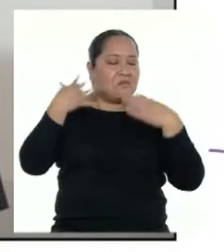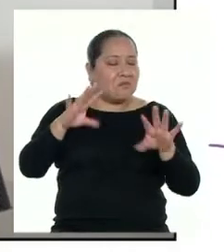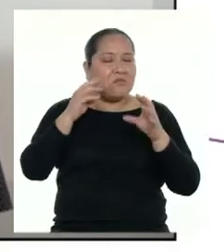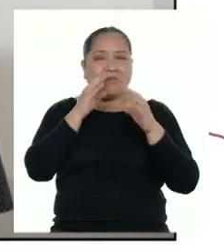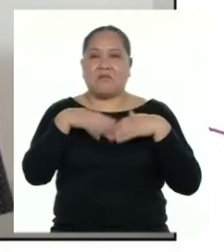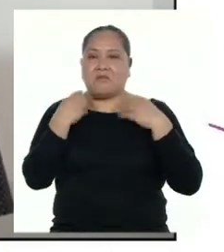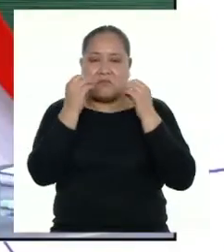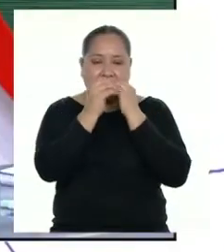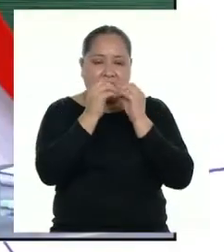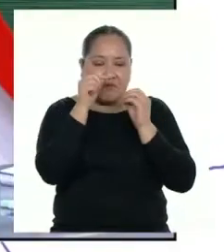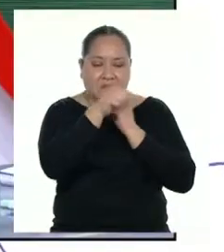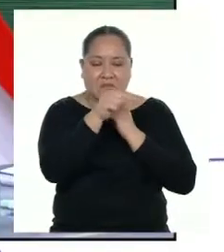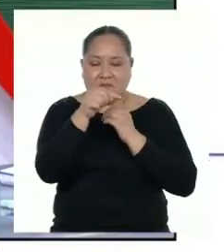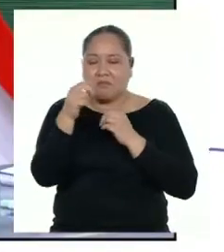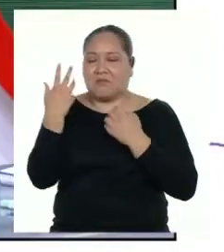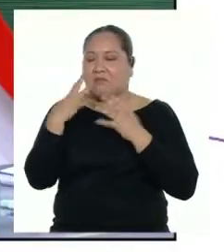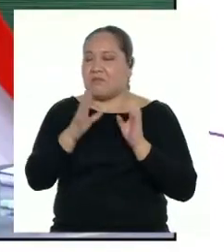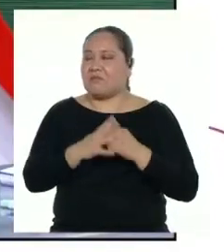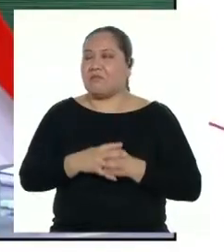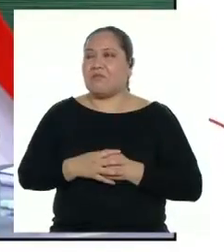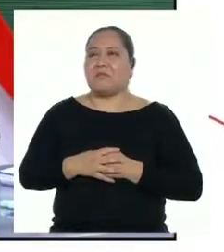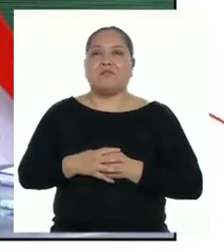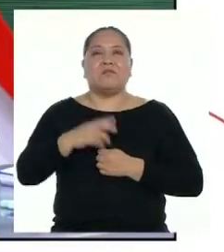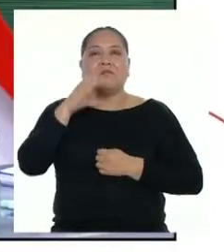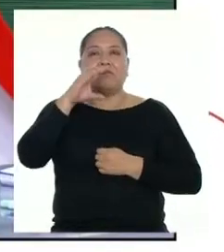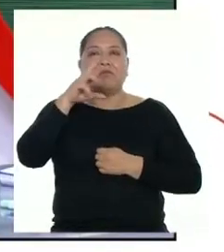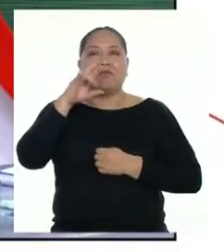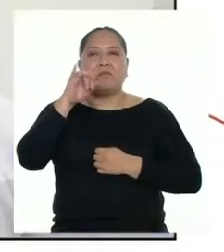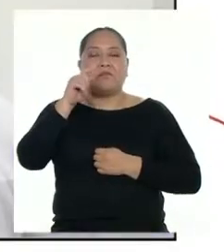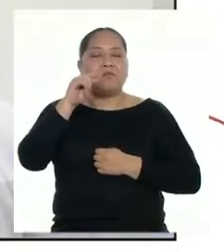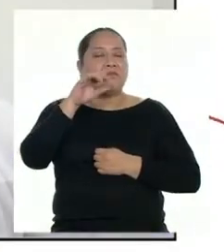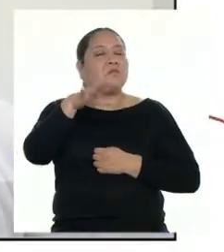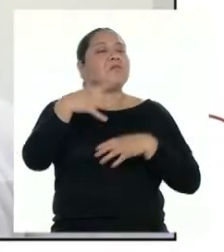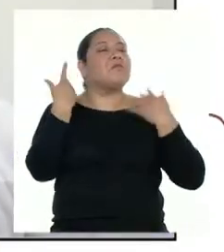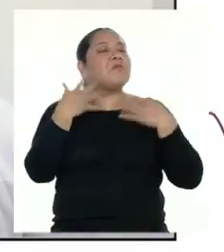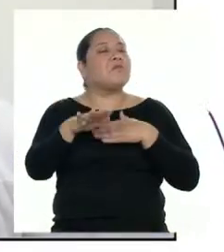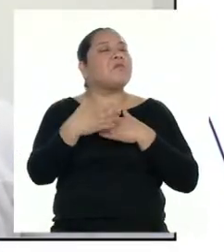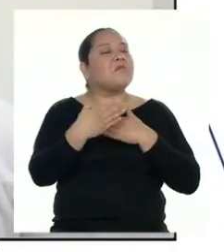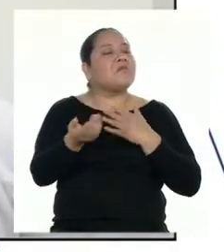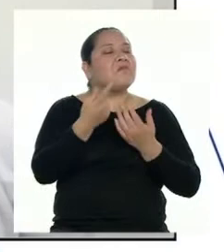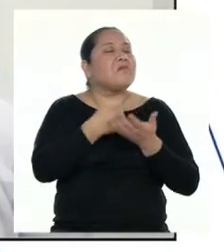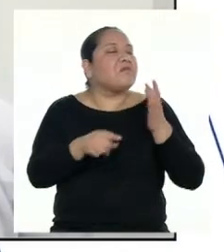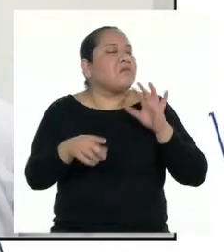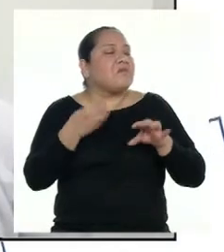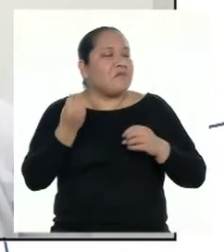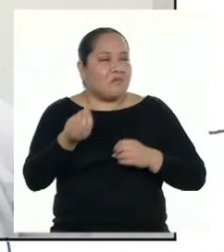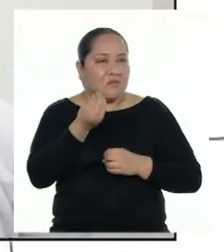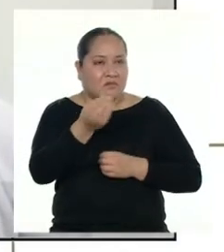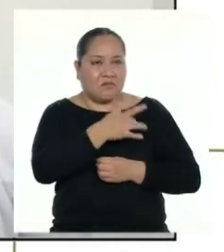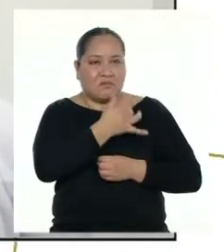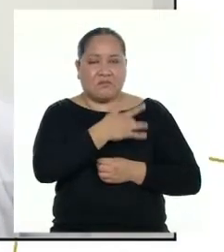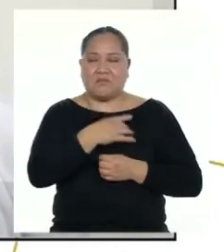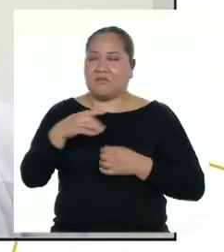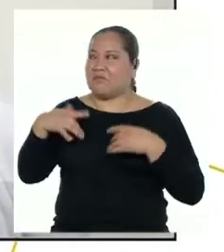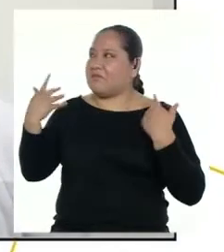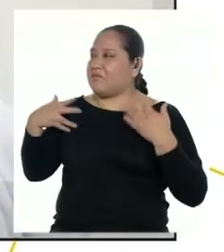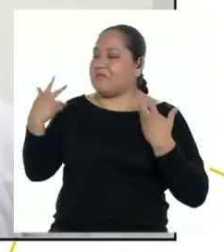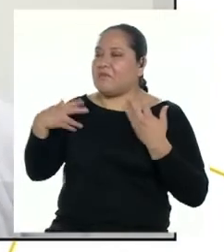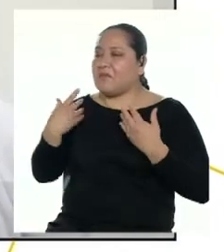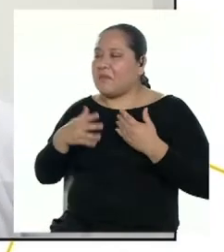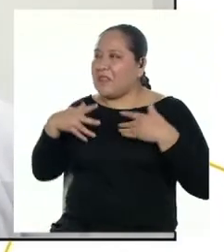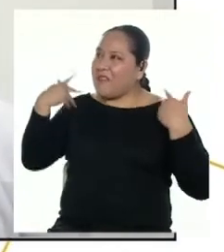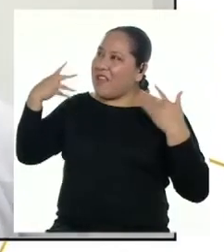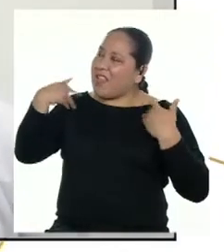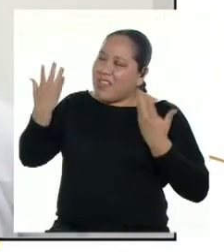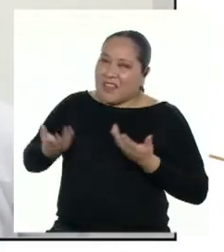de una mejor manera. Cristian, ¿cómo te sentiste después de hacerlo? Me sentí muy contento, feliz y alegre de